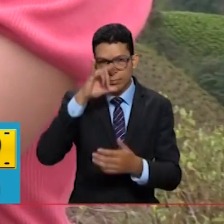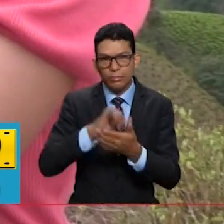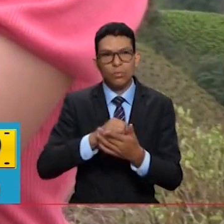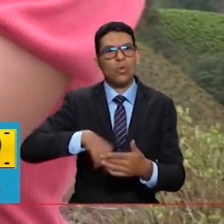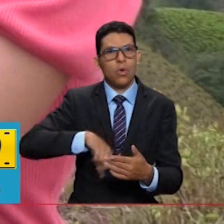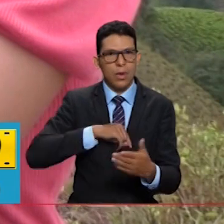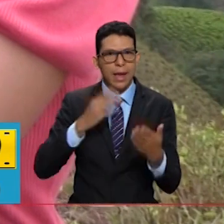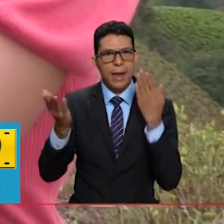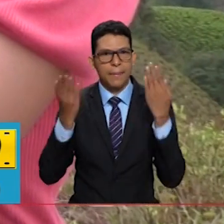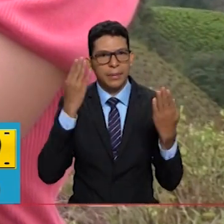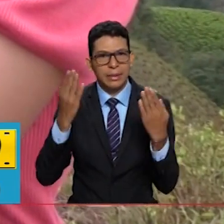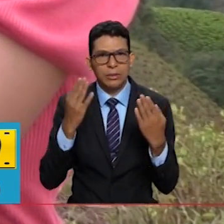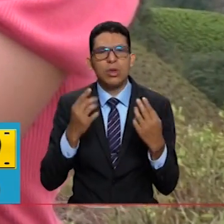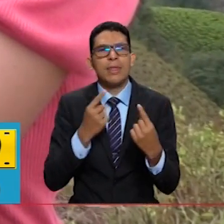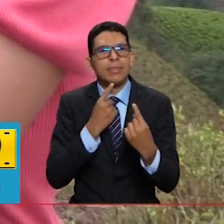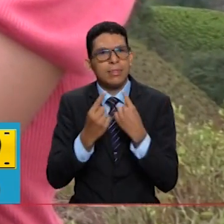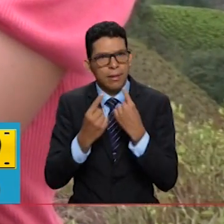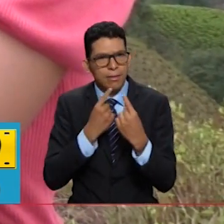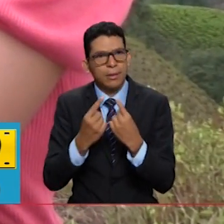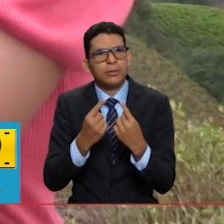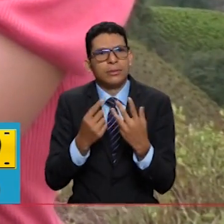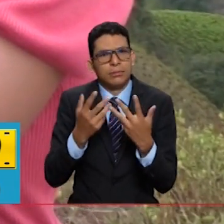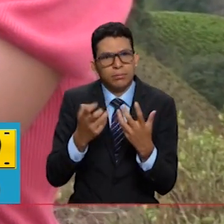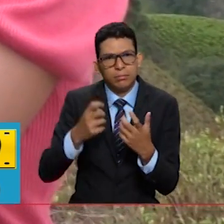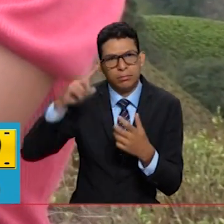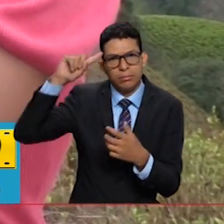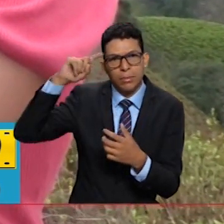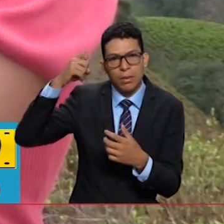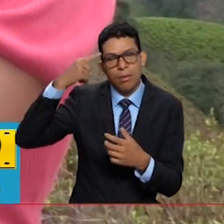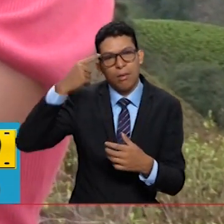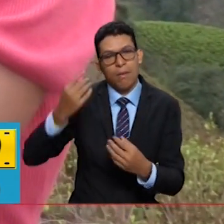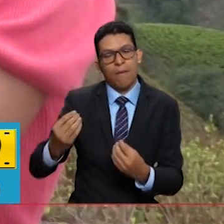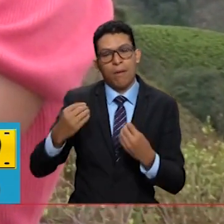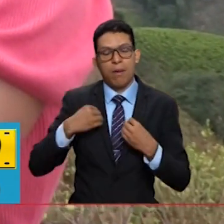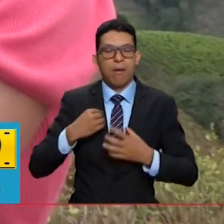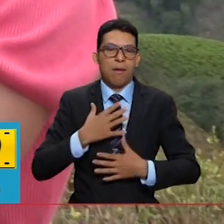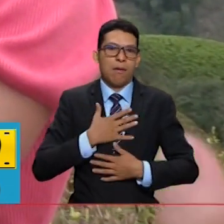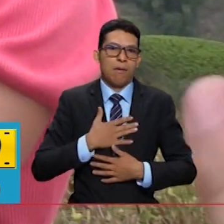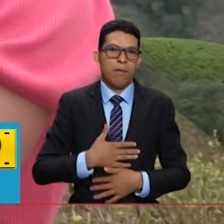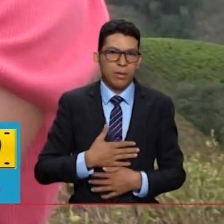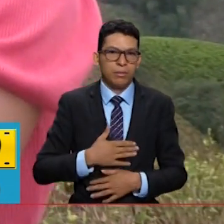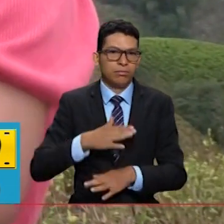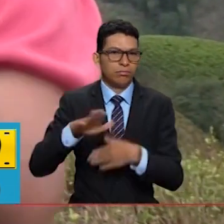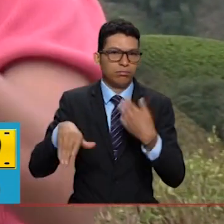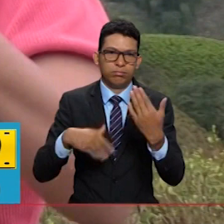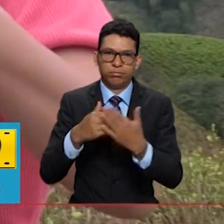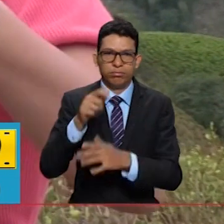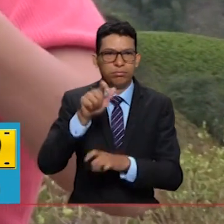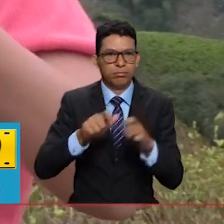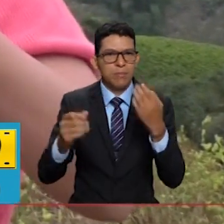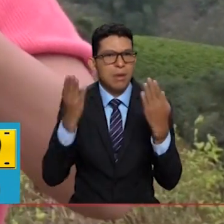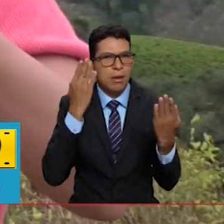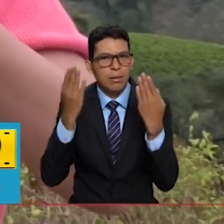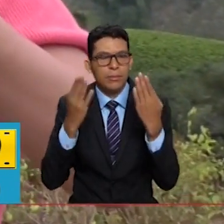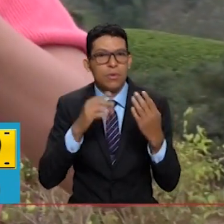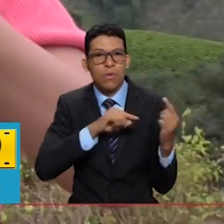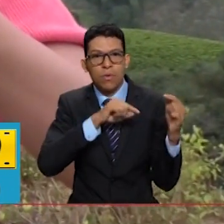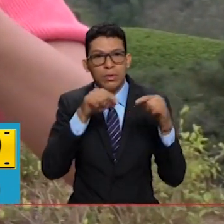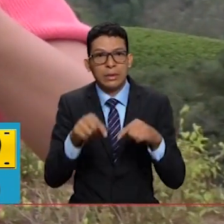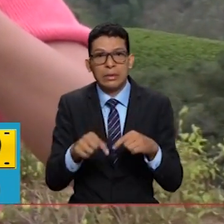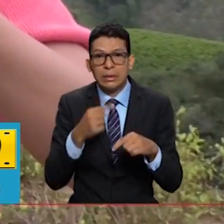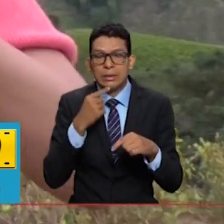estábamos en diálogos si me entiende con el gobierno y eso fue algo que nos cogió a todo el campesinado fue el día de hoy